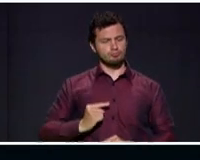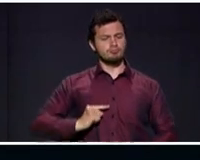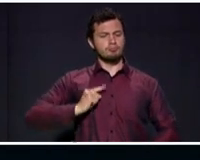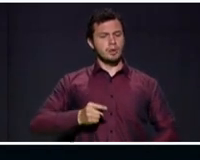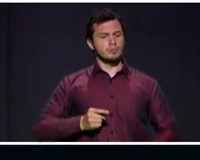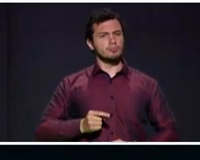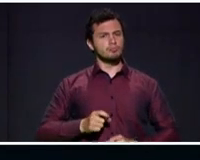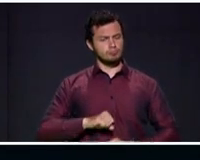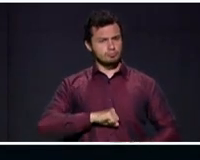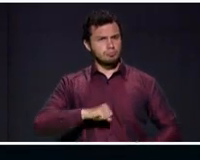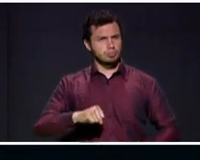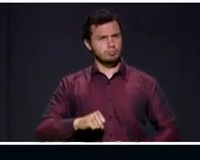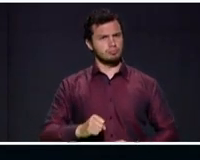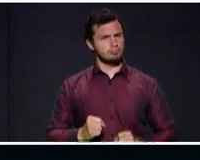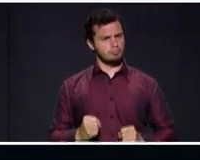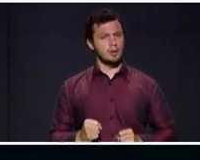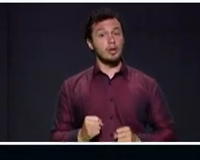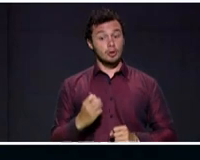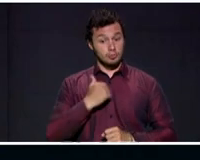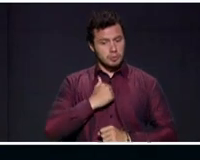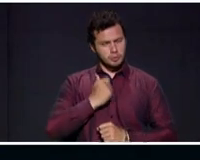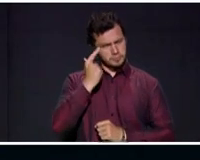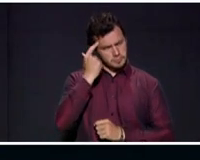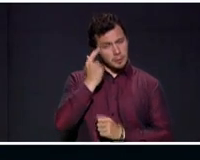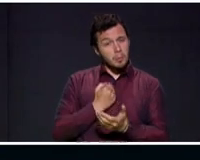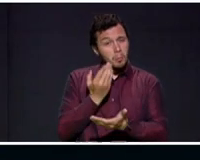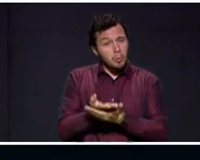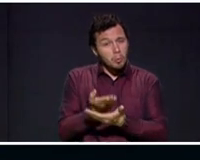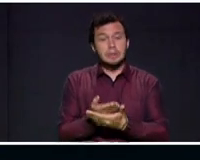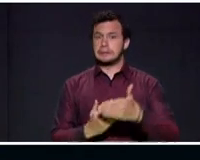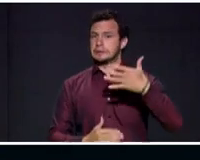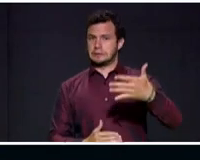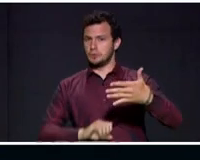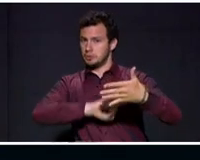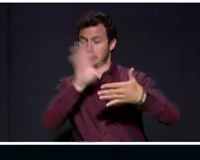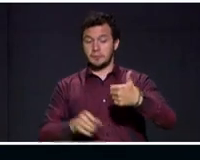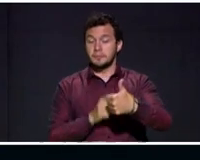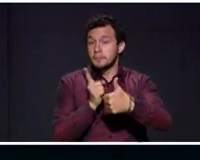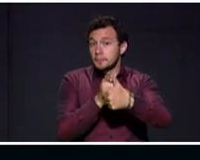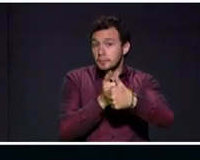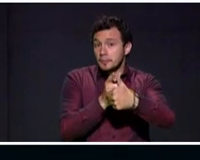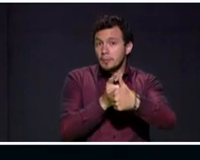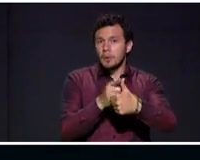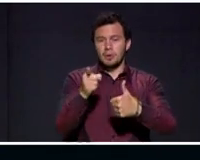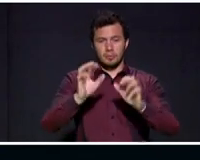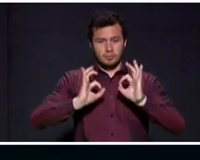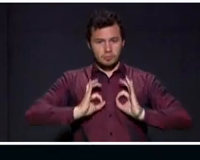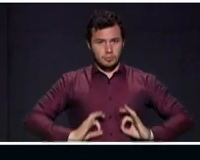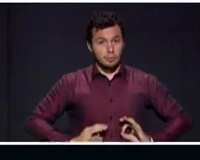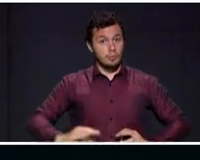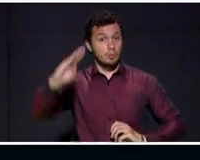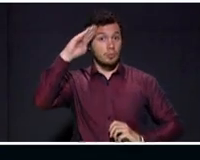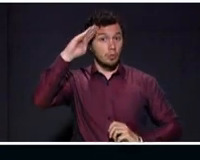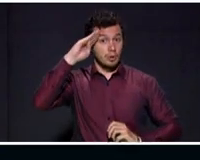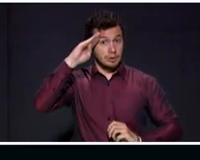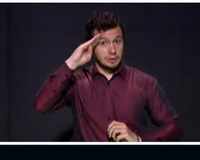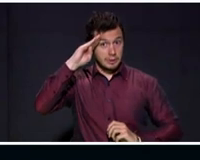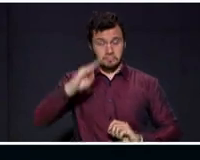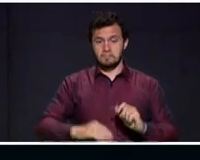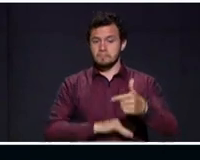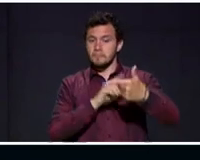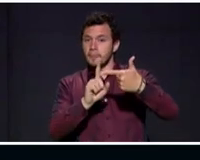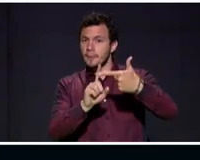propuestas muy claros la primera es motivar a nuestro capital humano del ejército y la policía lo segundo